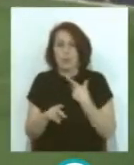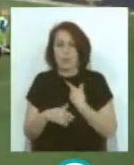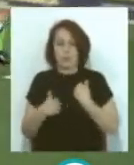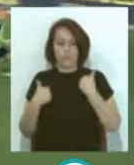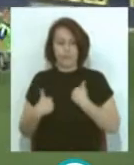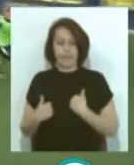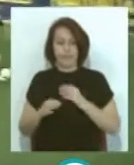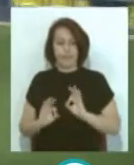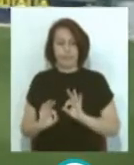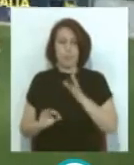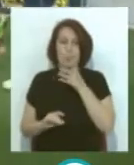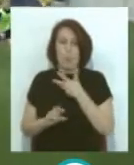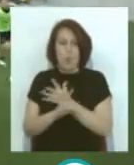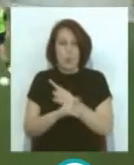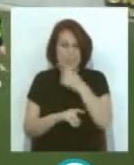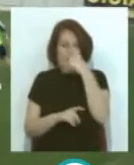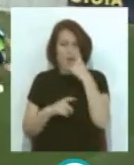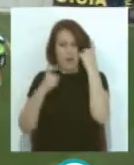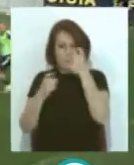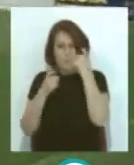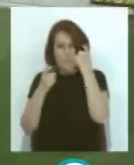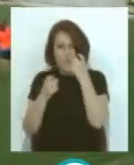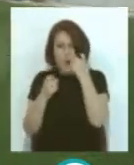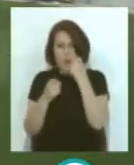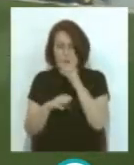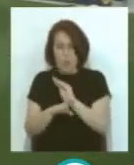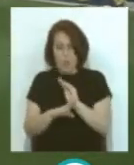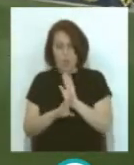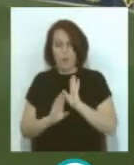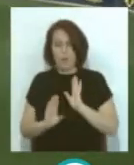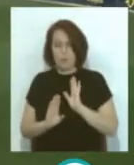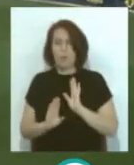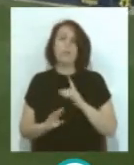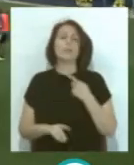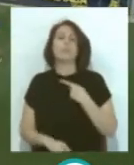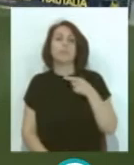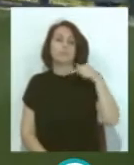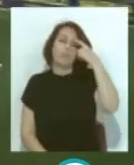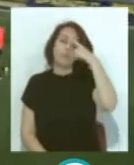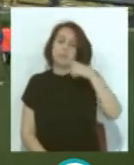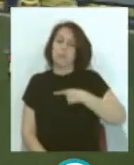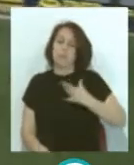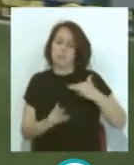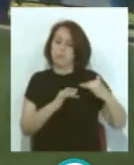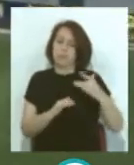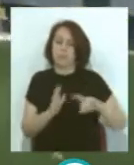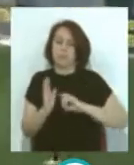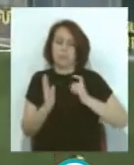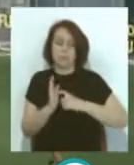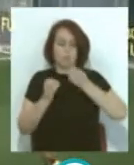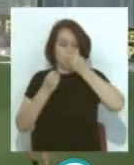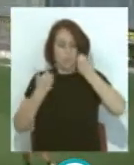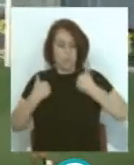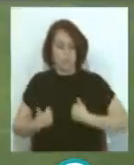porque es un jugador que sabe administrar muy bien los esfuerzos. Eso le permite estar en plenitud durante casi todo el partido.